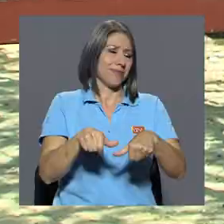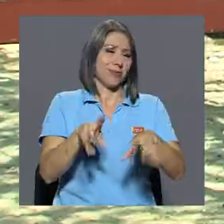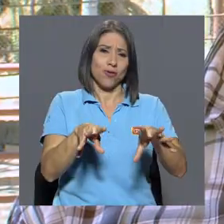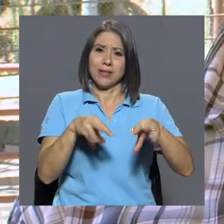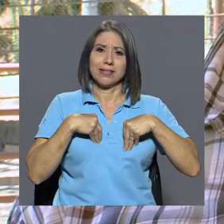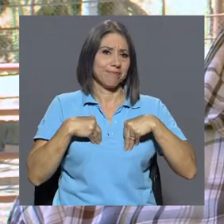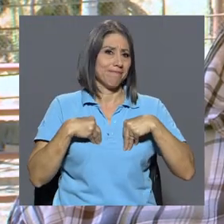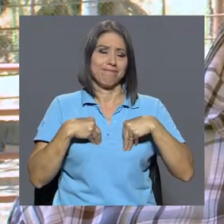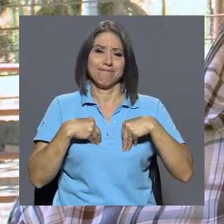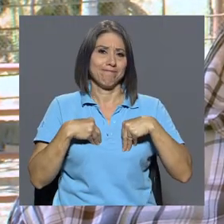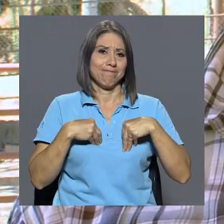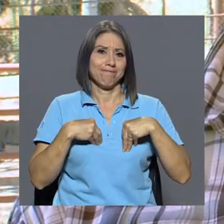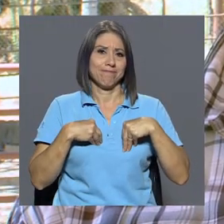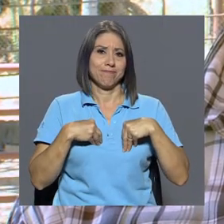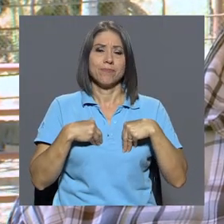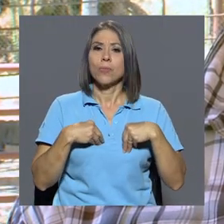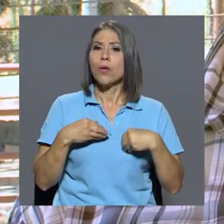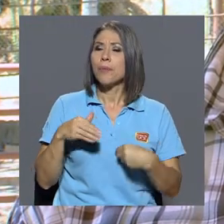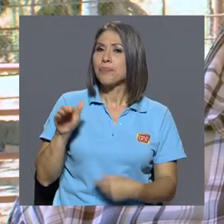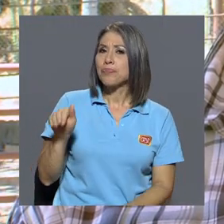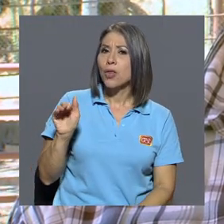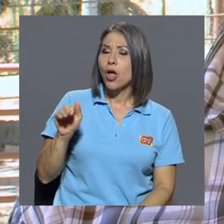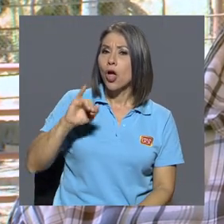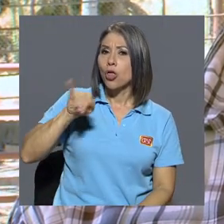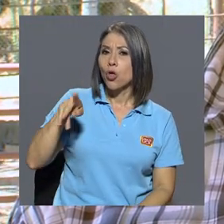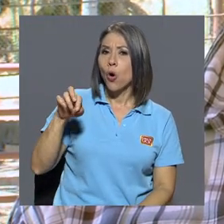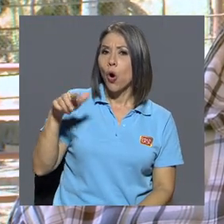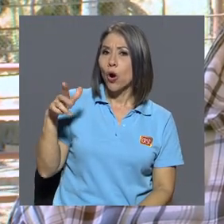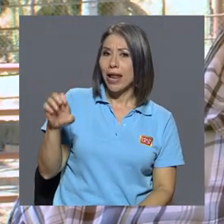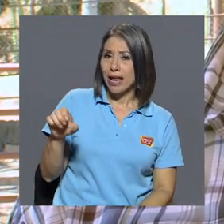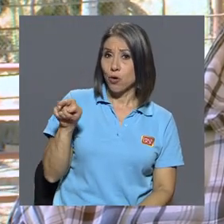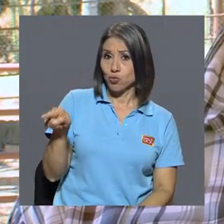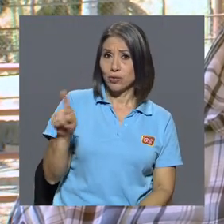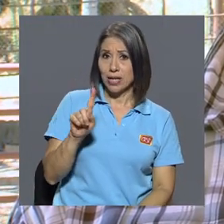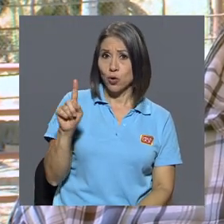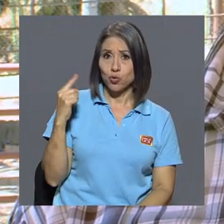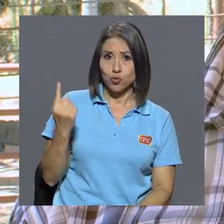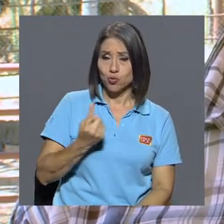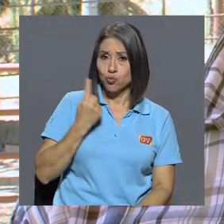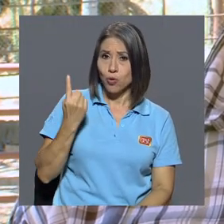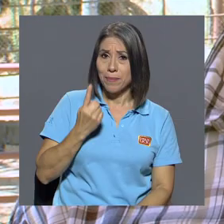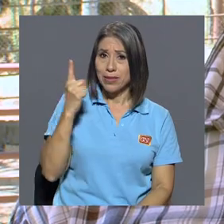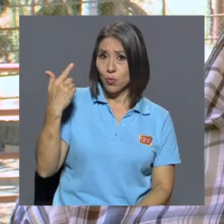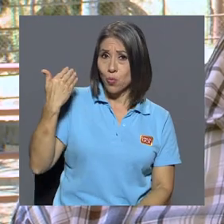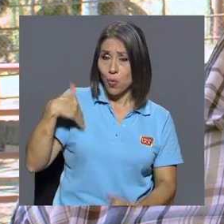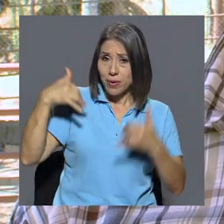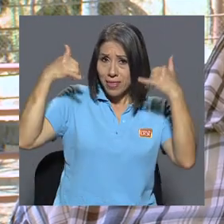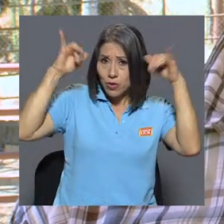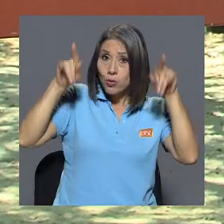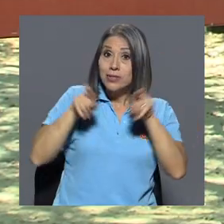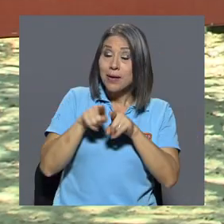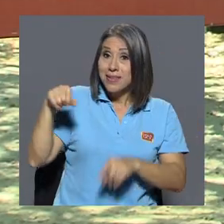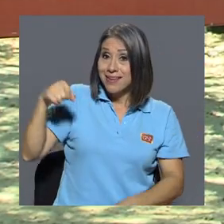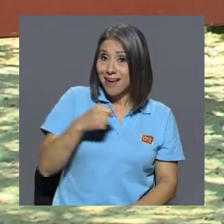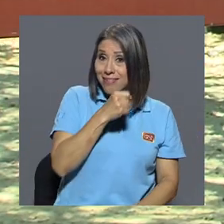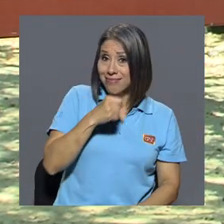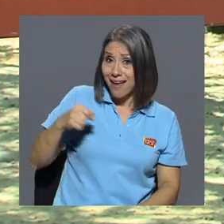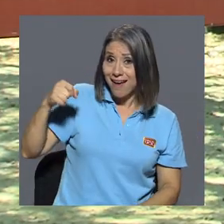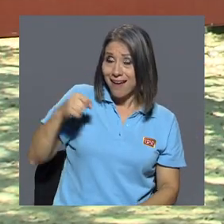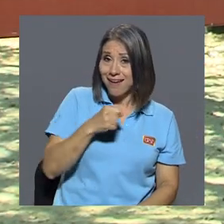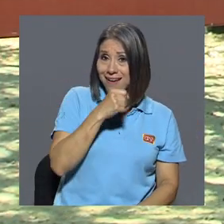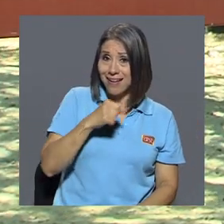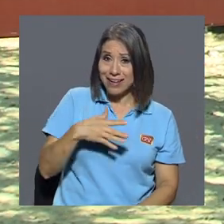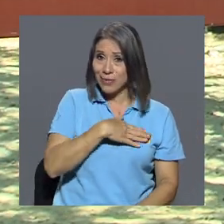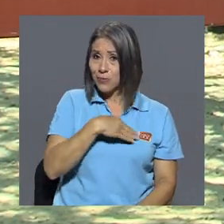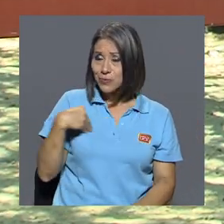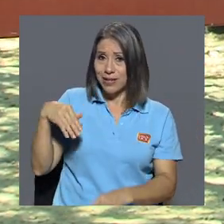acepto. Don Jorge, usted no solamente es un hombre de toros, sino también canta. ¿Le gusta